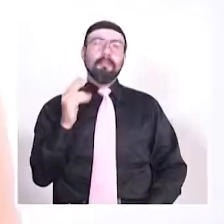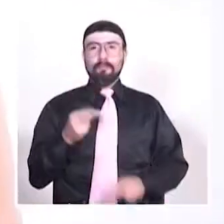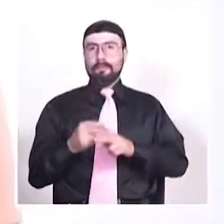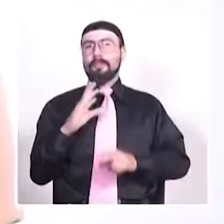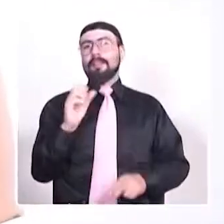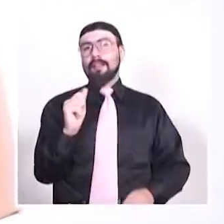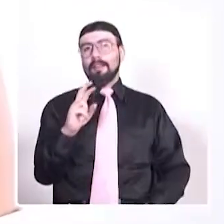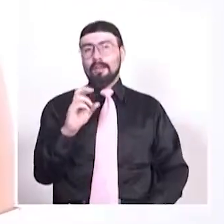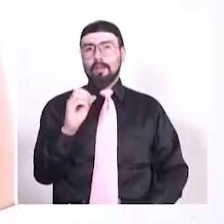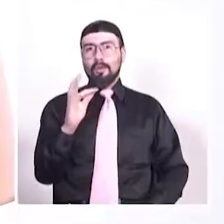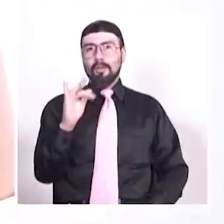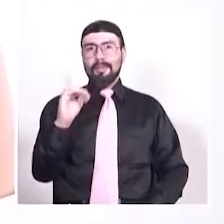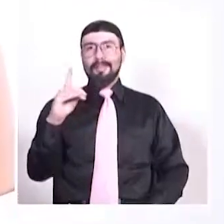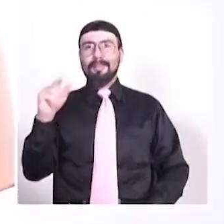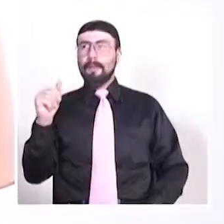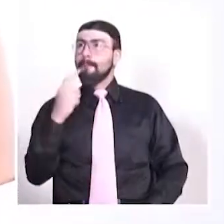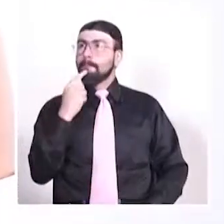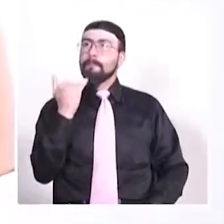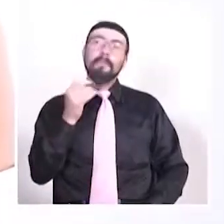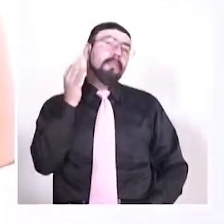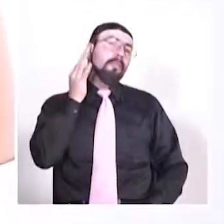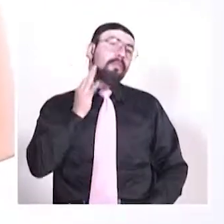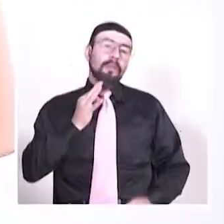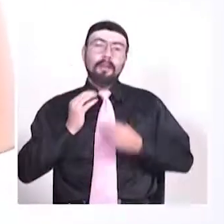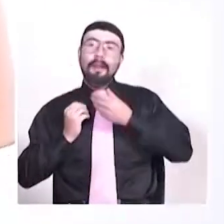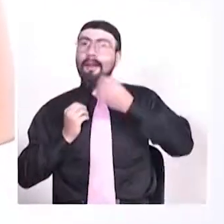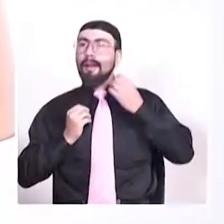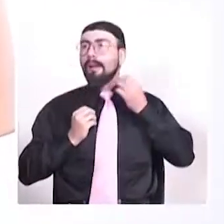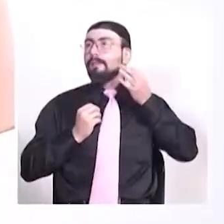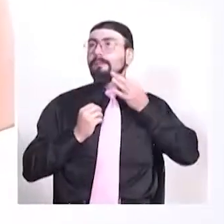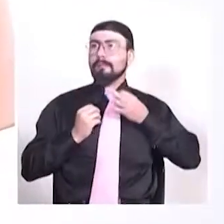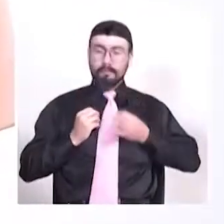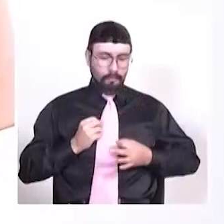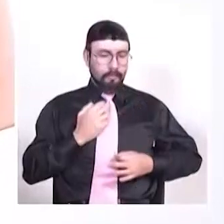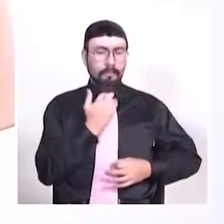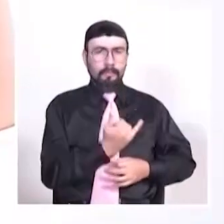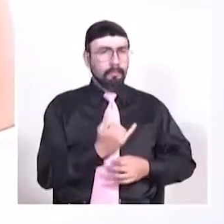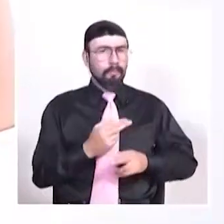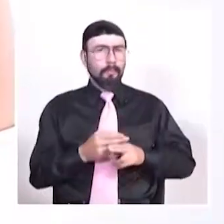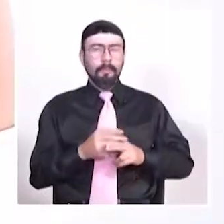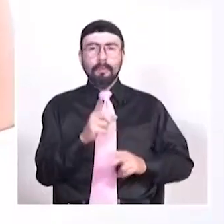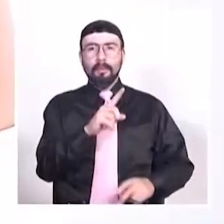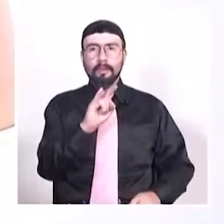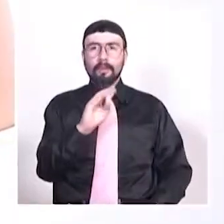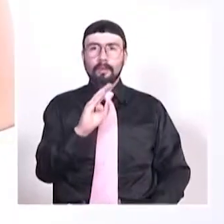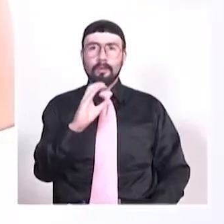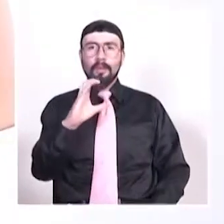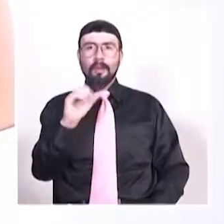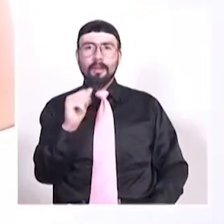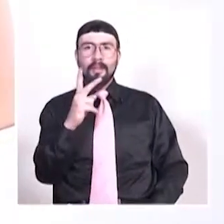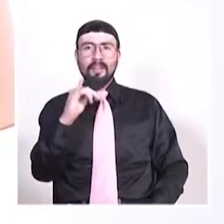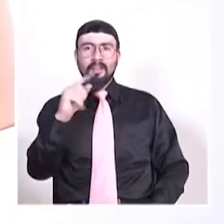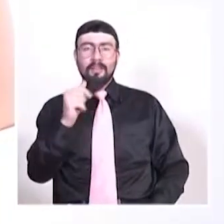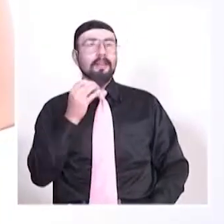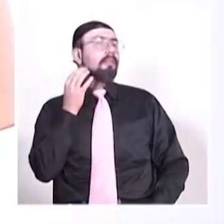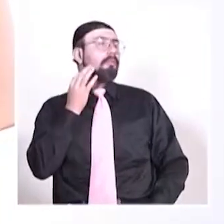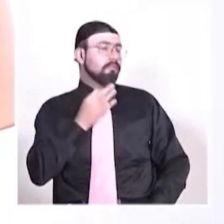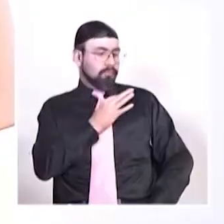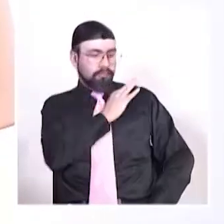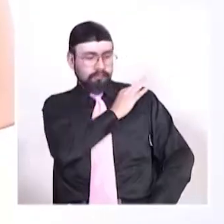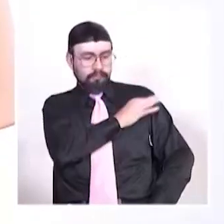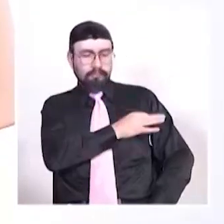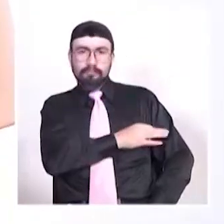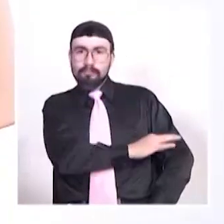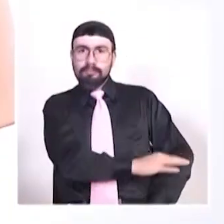derecha de ese tronco que se originó de la aorta, se nos origina una arteria subclavia que luego se convierte en axilar y es la que va a dar